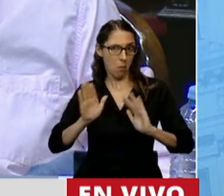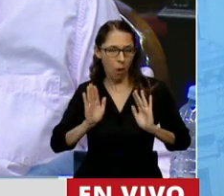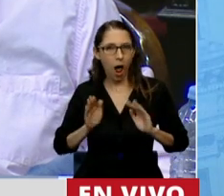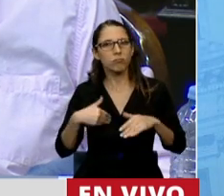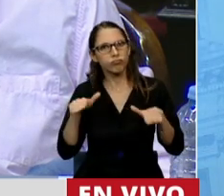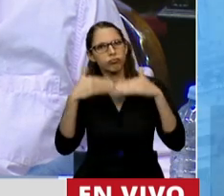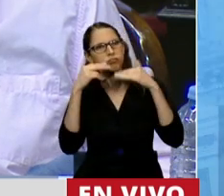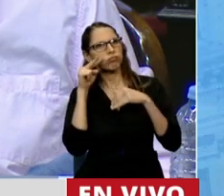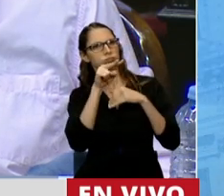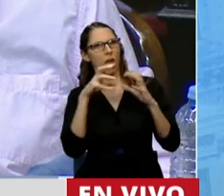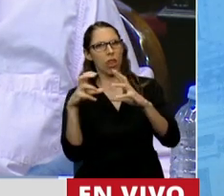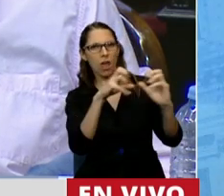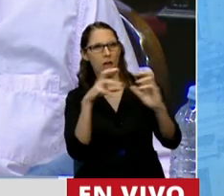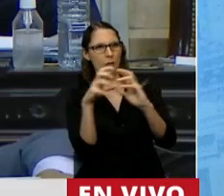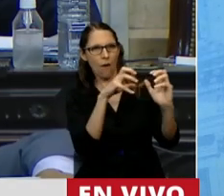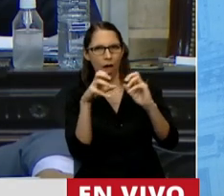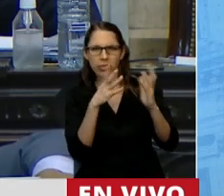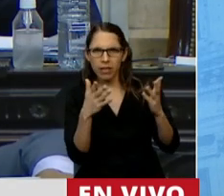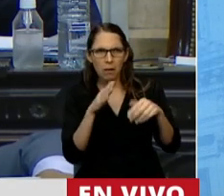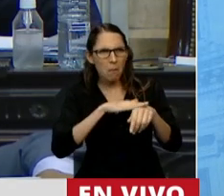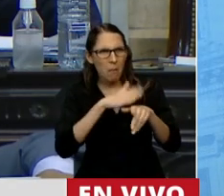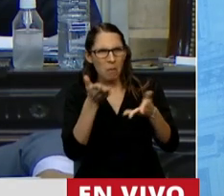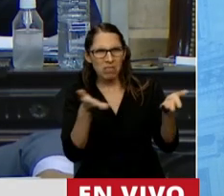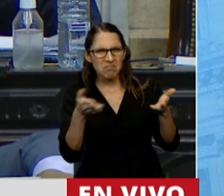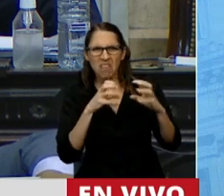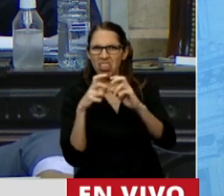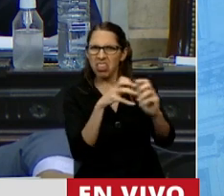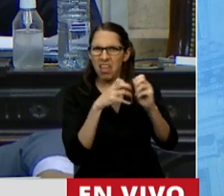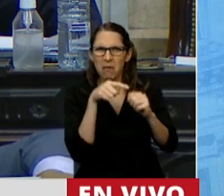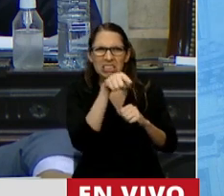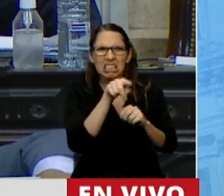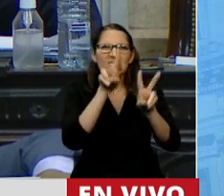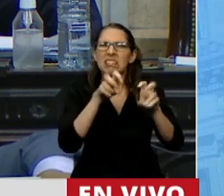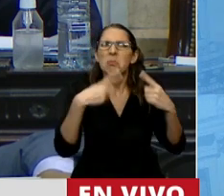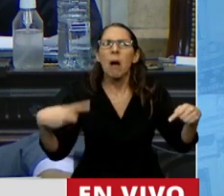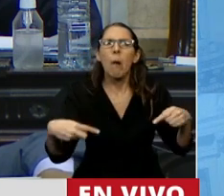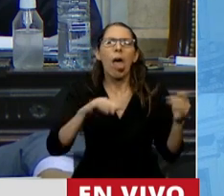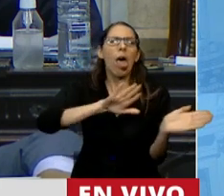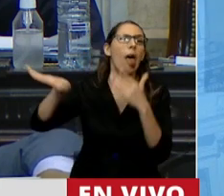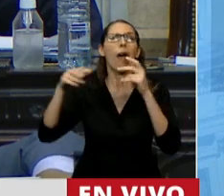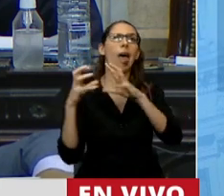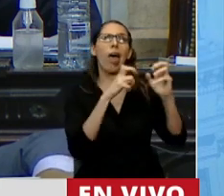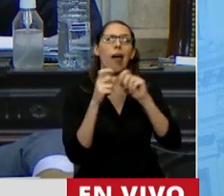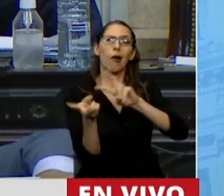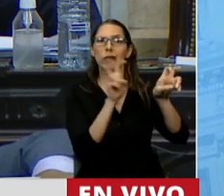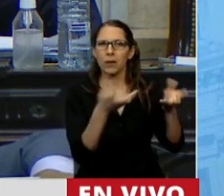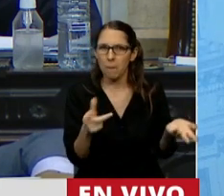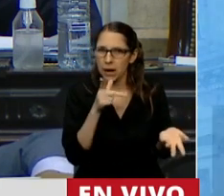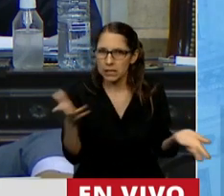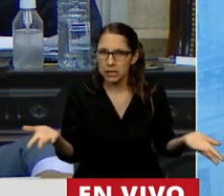debate que por momentos parecía dejar de lado el fondo de la cuestión